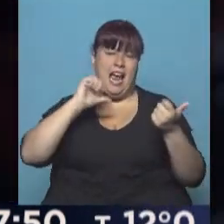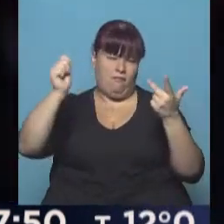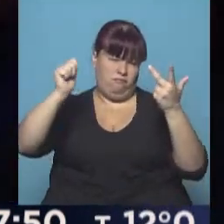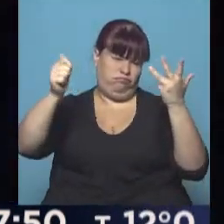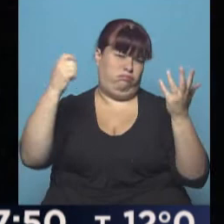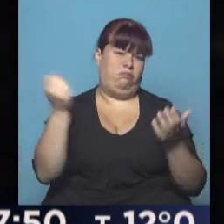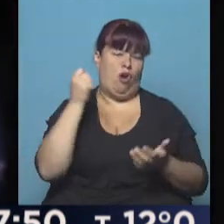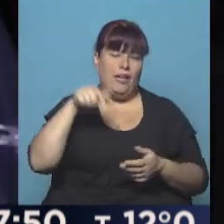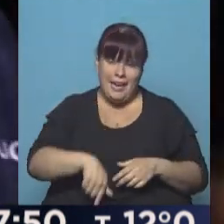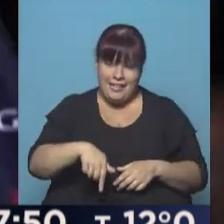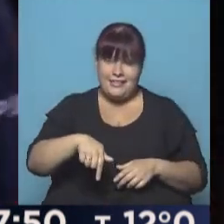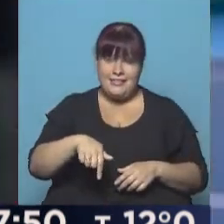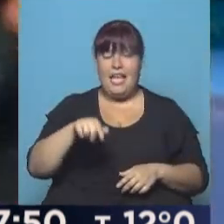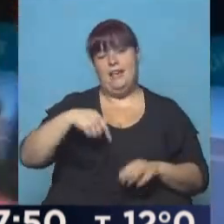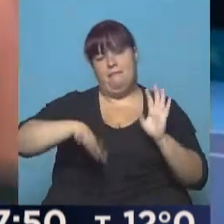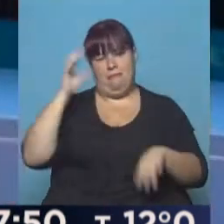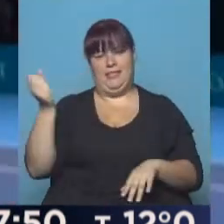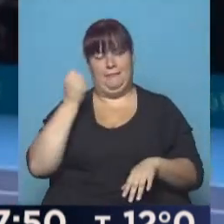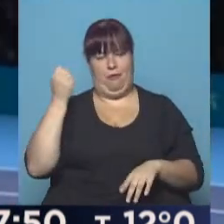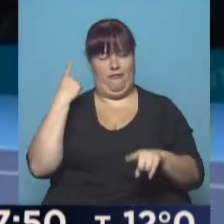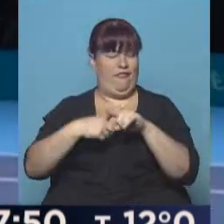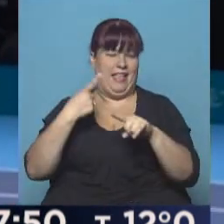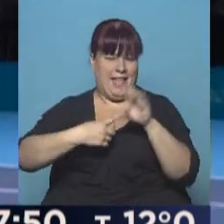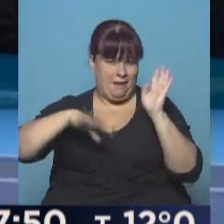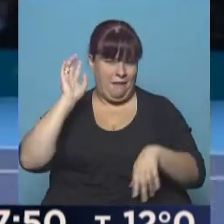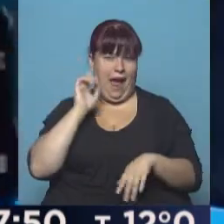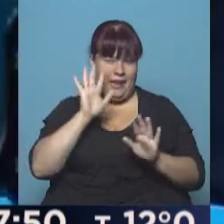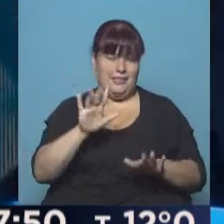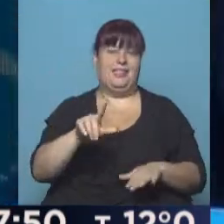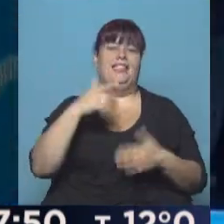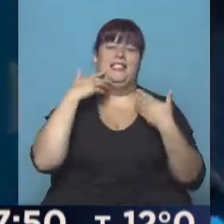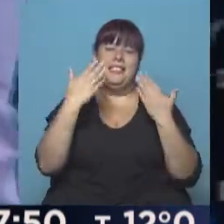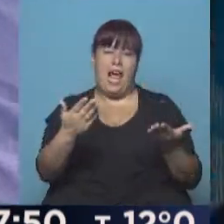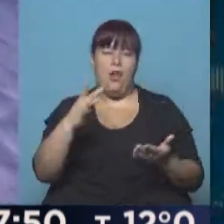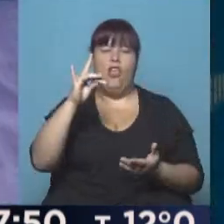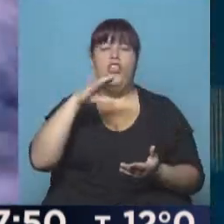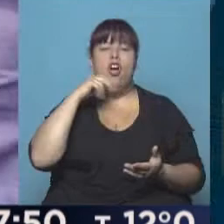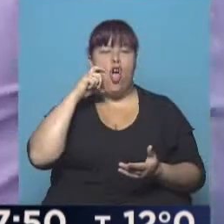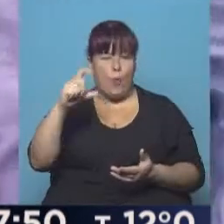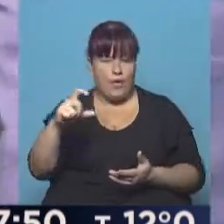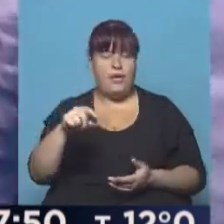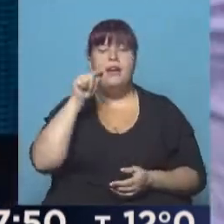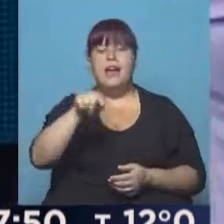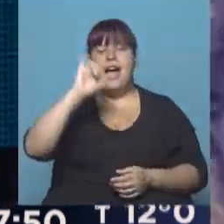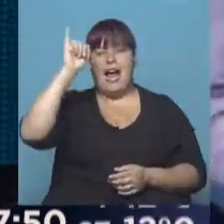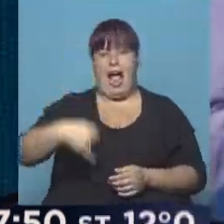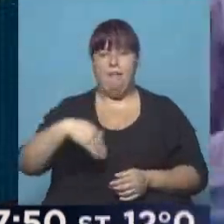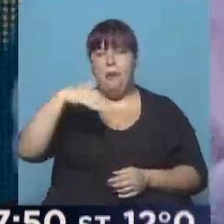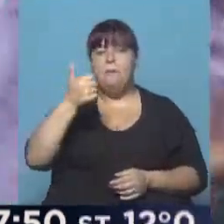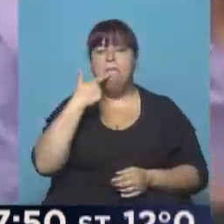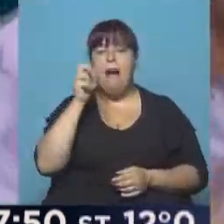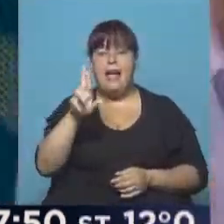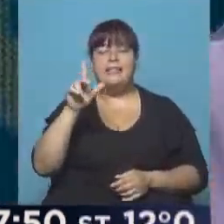importantes. Este, sin lugar a dudas, es el que más ha festejado. Así lo festejaba y así lo saludaba Novak Djokovic. Aquí está el campeón del Master,